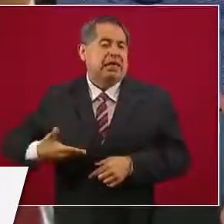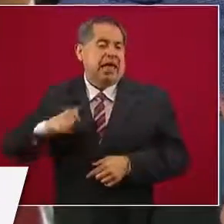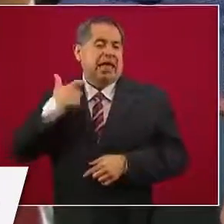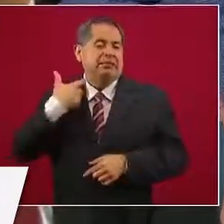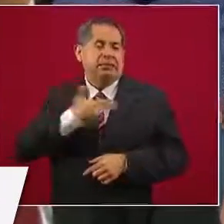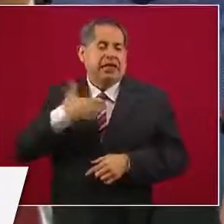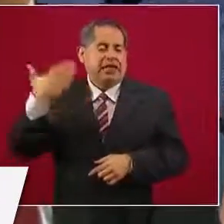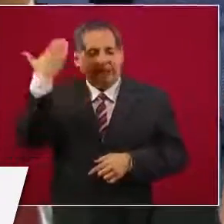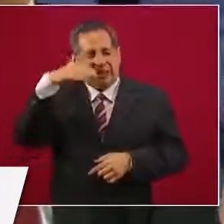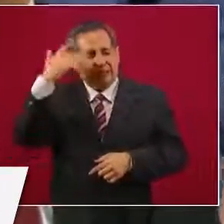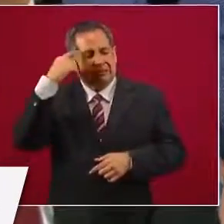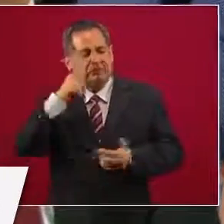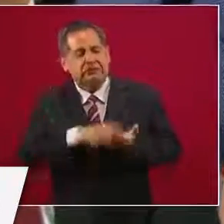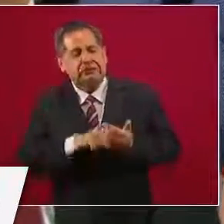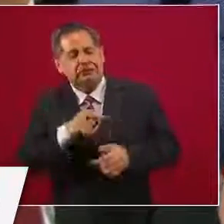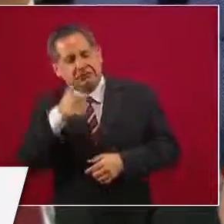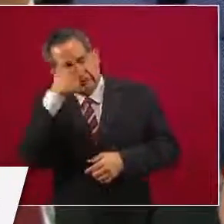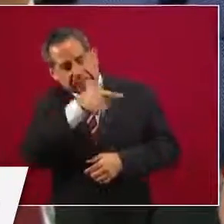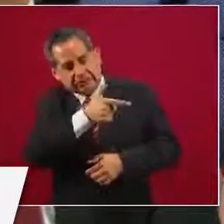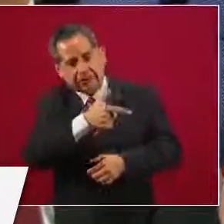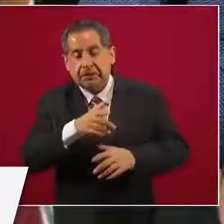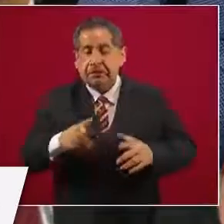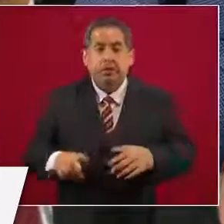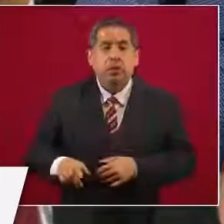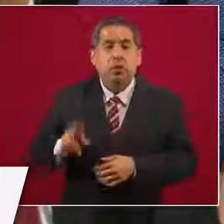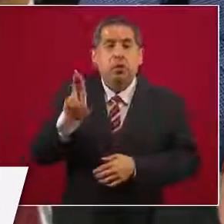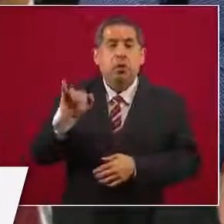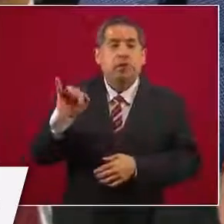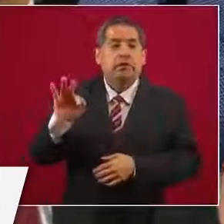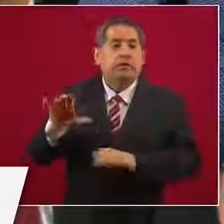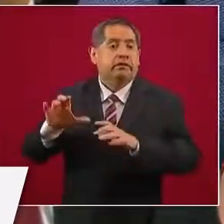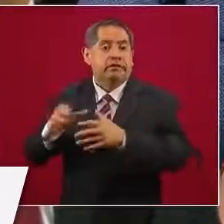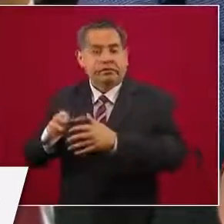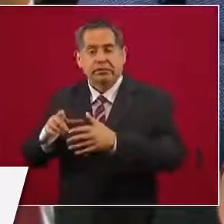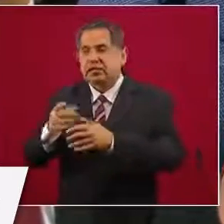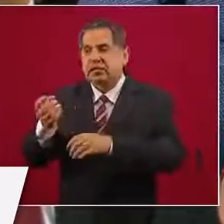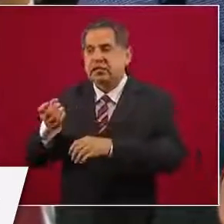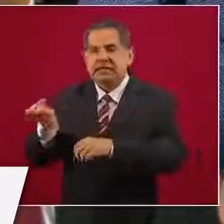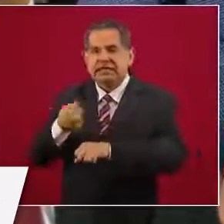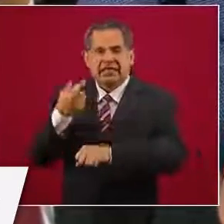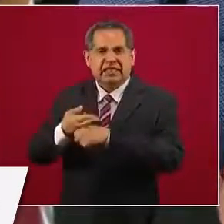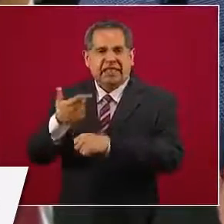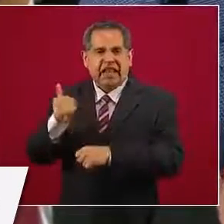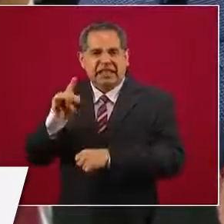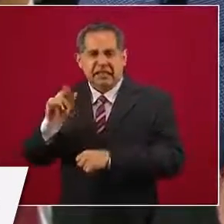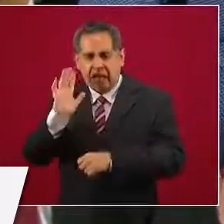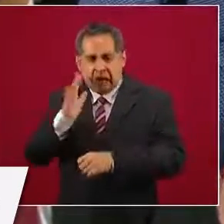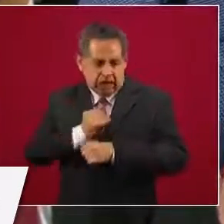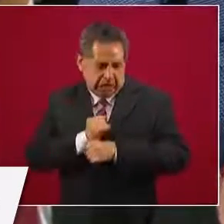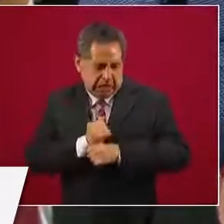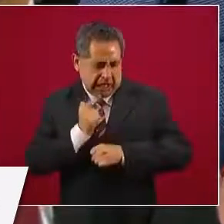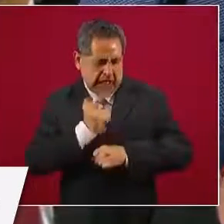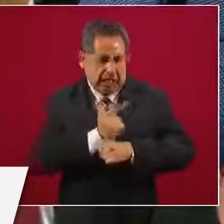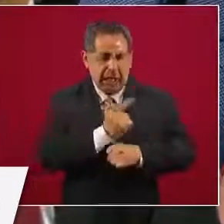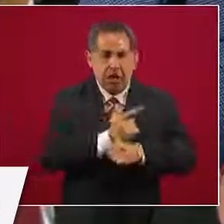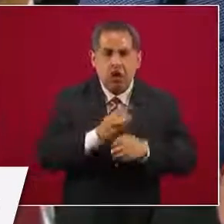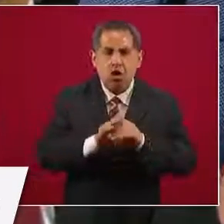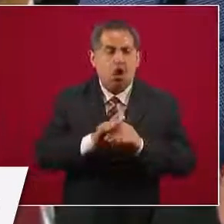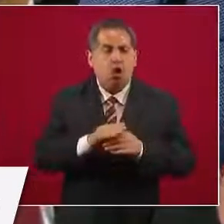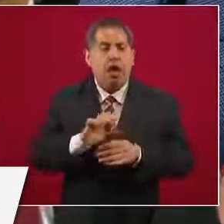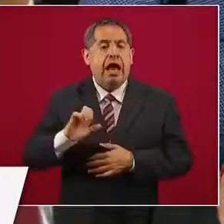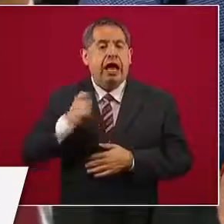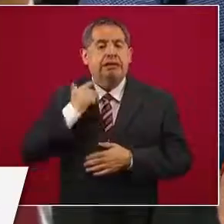Me gustaría saber si la Unidad de Inteligencia Financiera de la Secretaría de Hacienda ha investigado o se encuentra investigando las cuentas